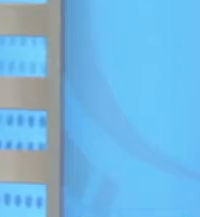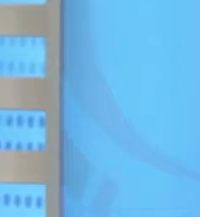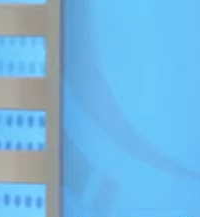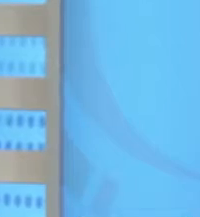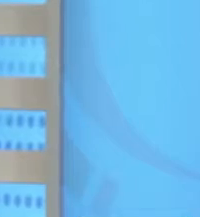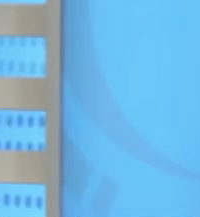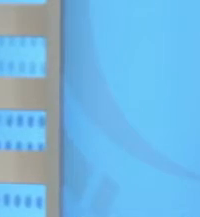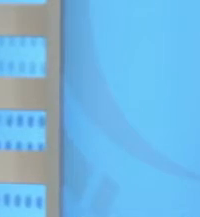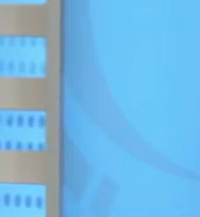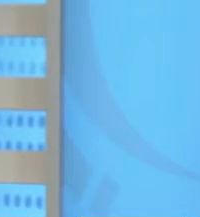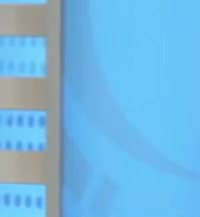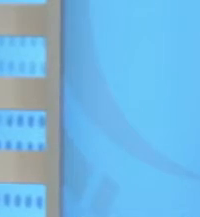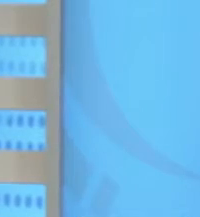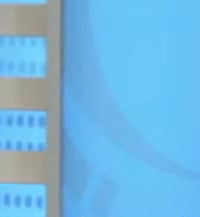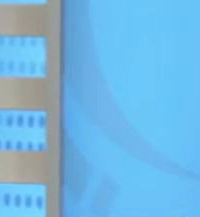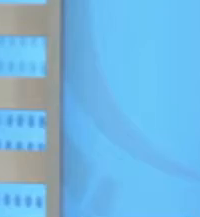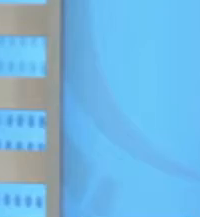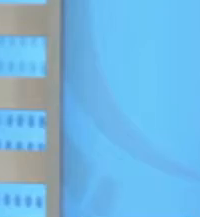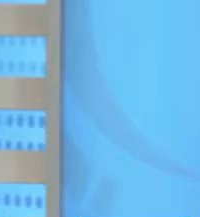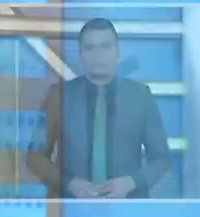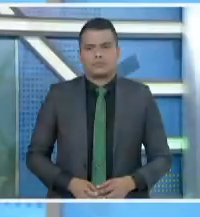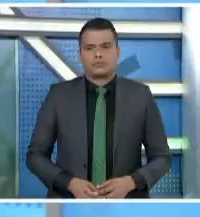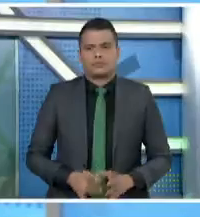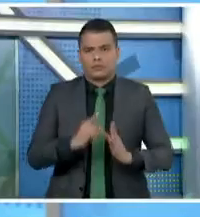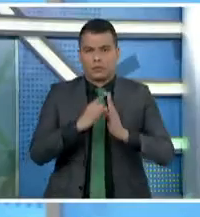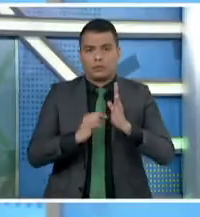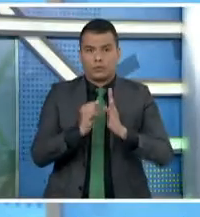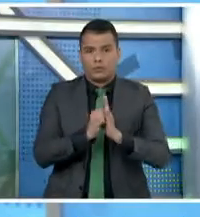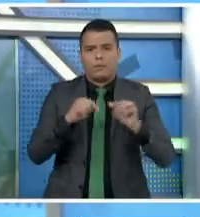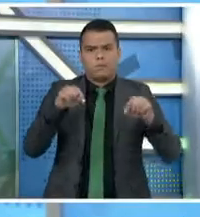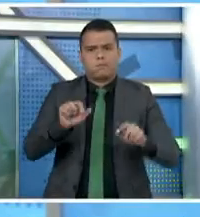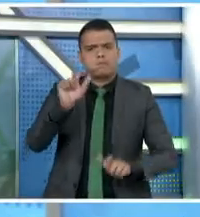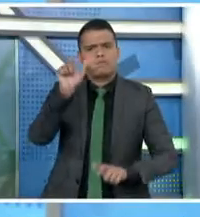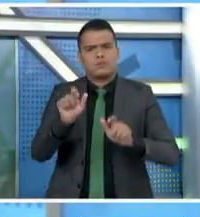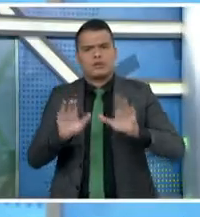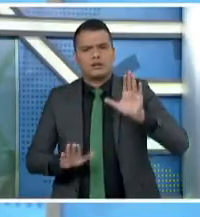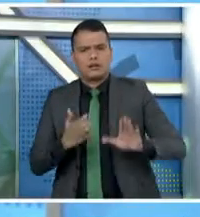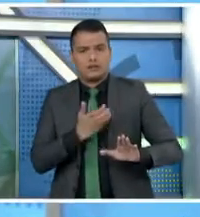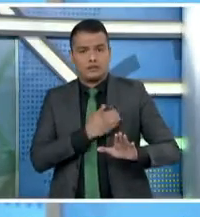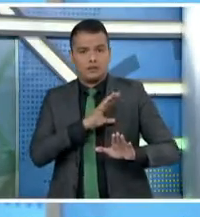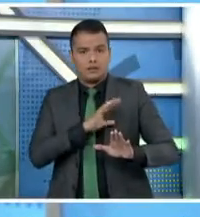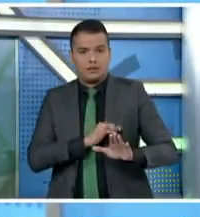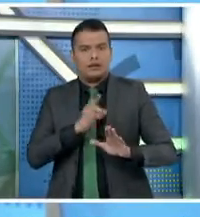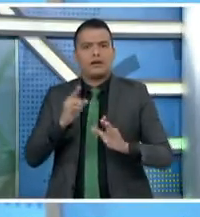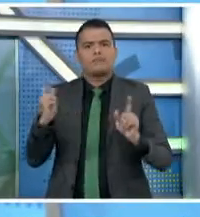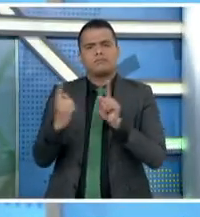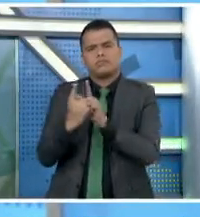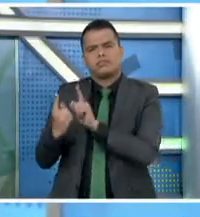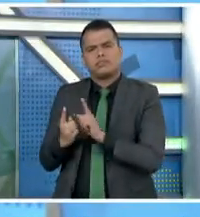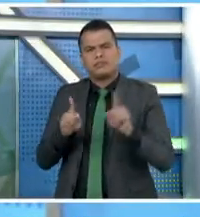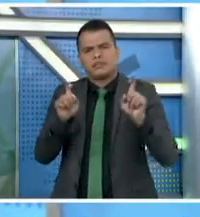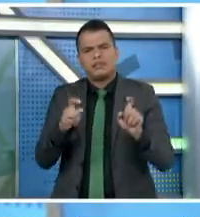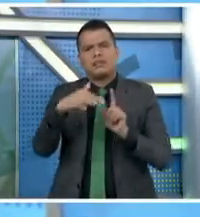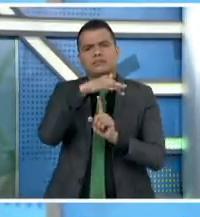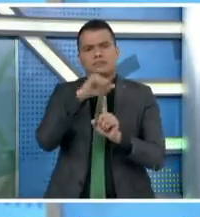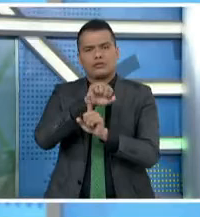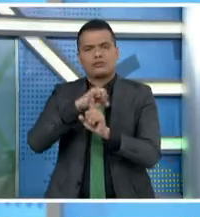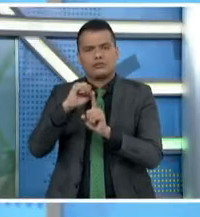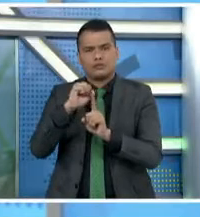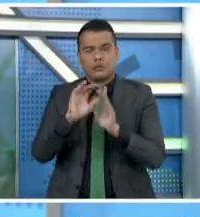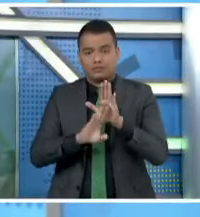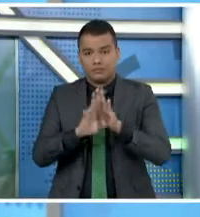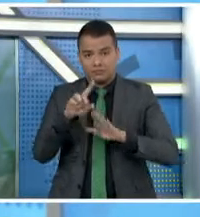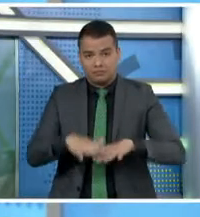la uaw será el próximo lugar de encuentro de los nueve candidatos a la alcaldía de cali los temas a tratar serán medioambiente y desarrollo